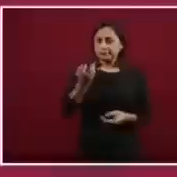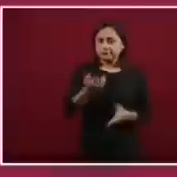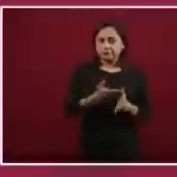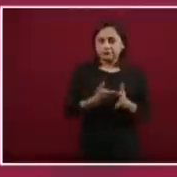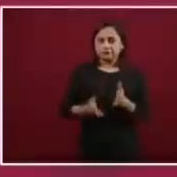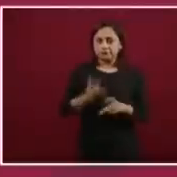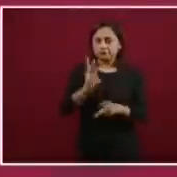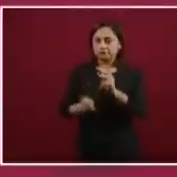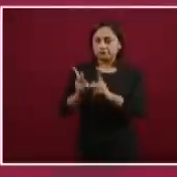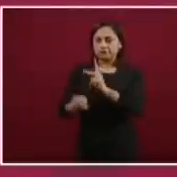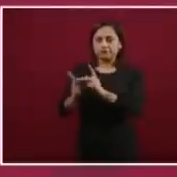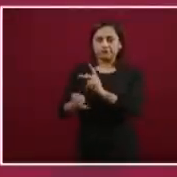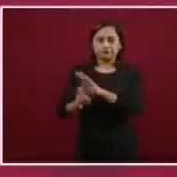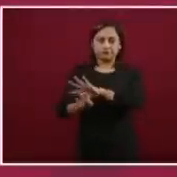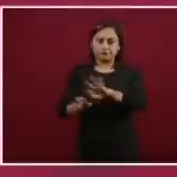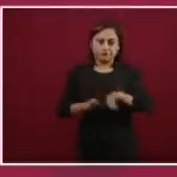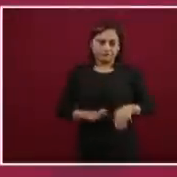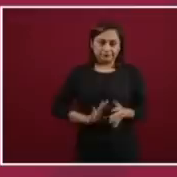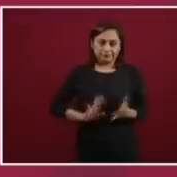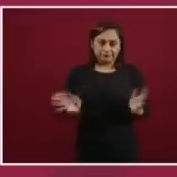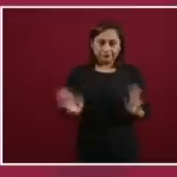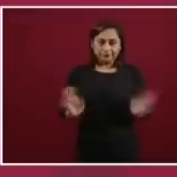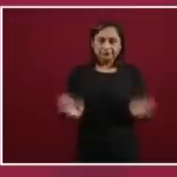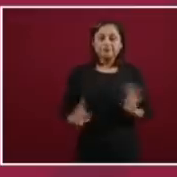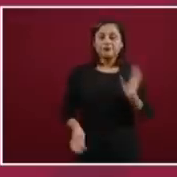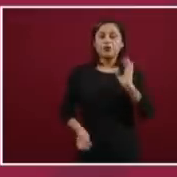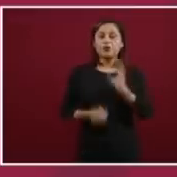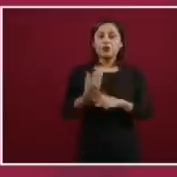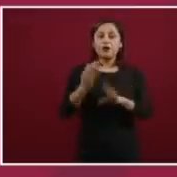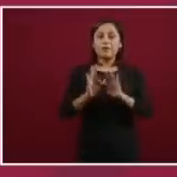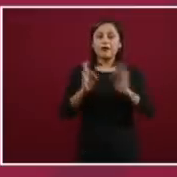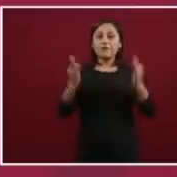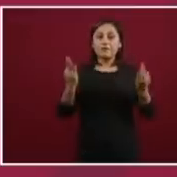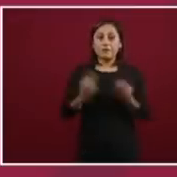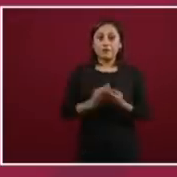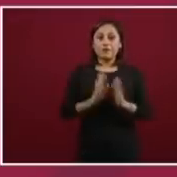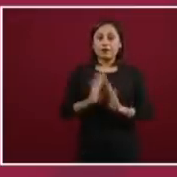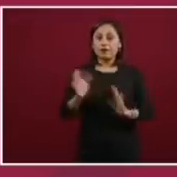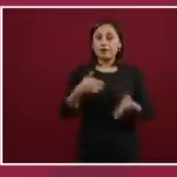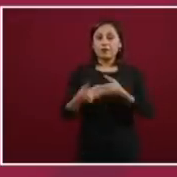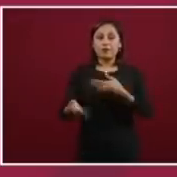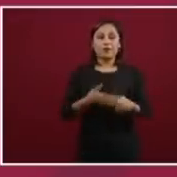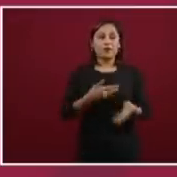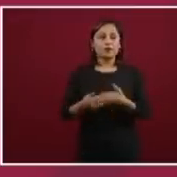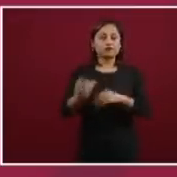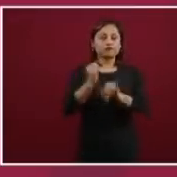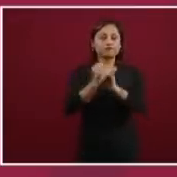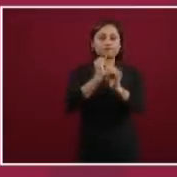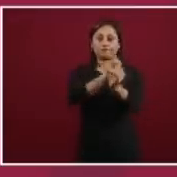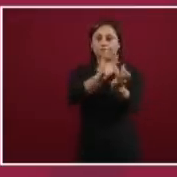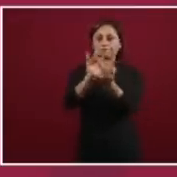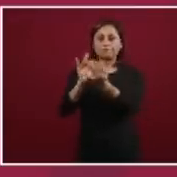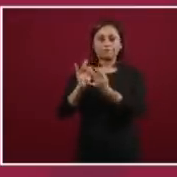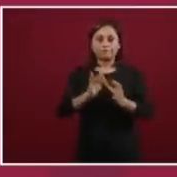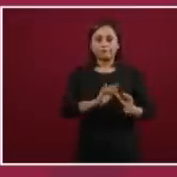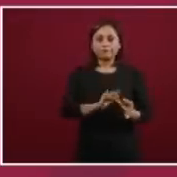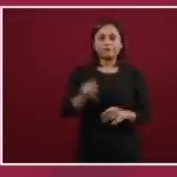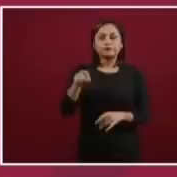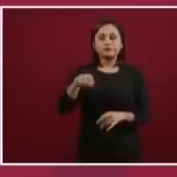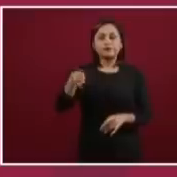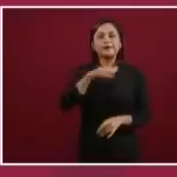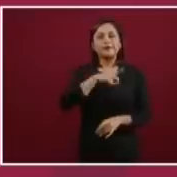son los nuevos tiempos eso es lo que hay que tener en consideración para